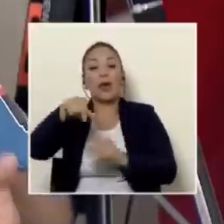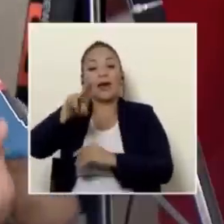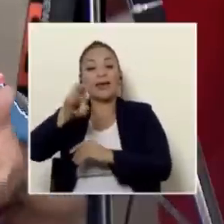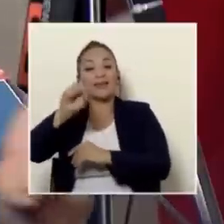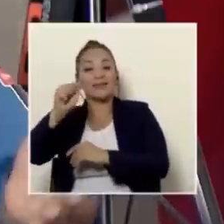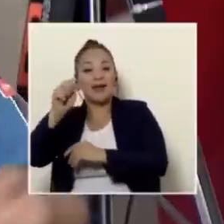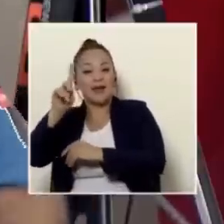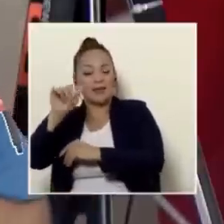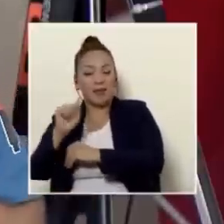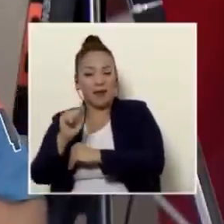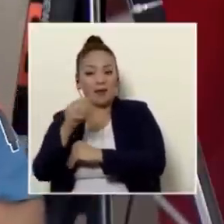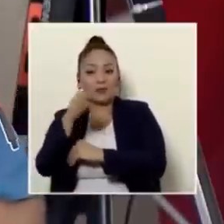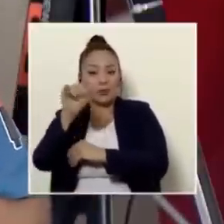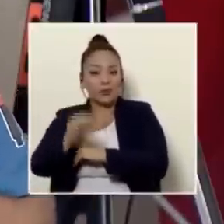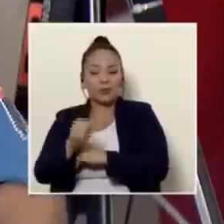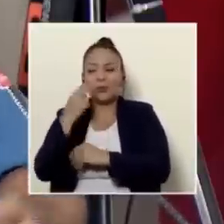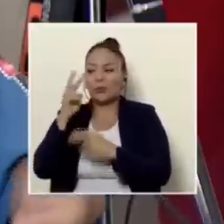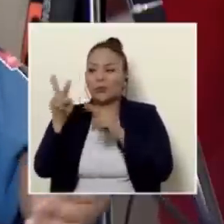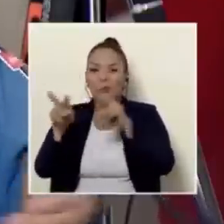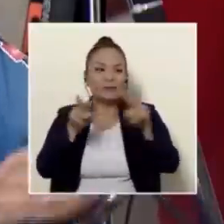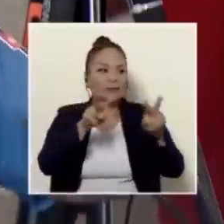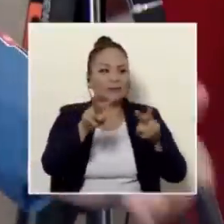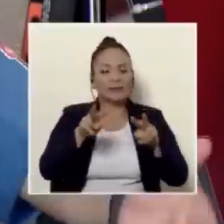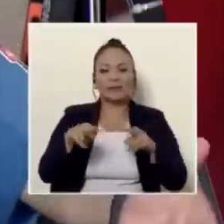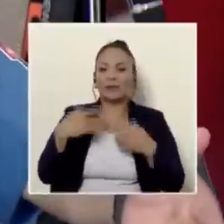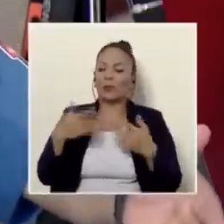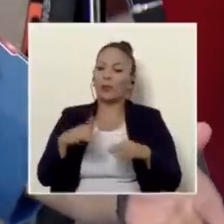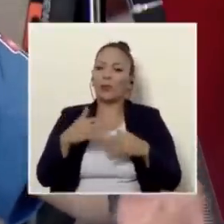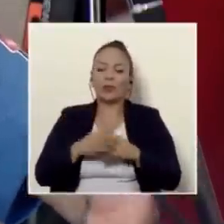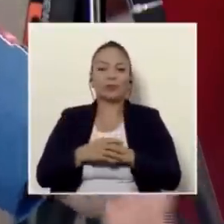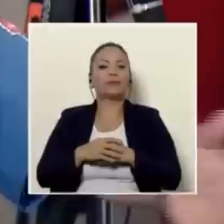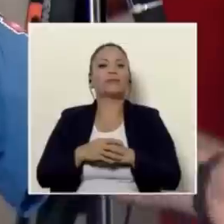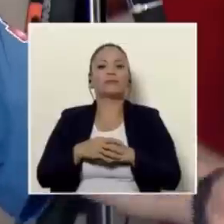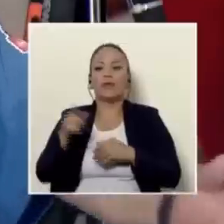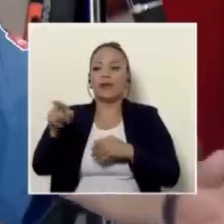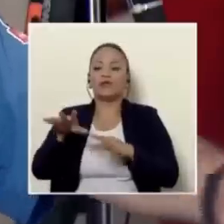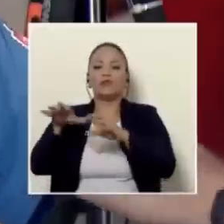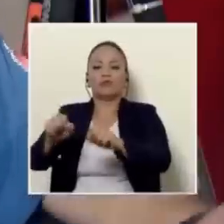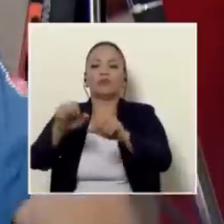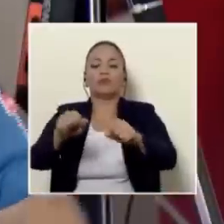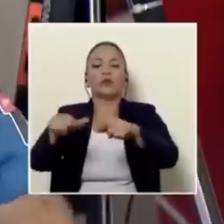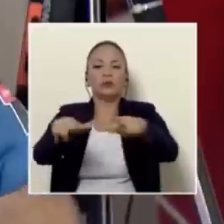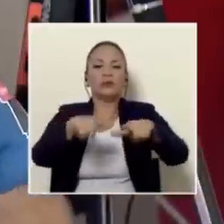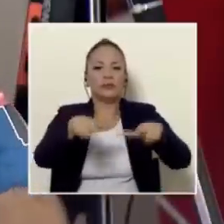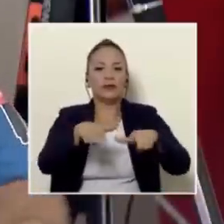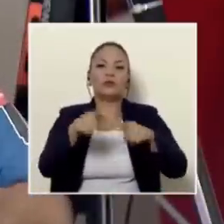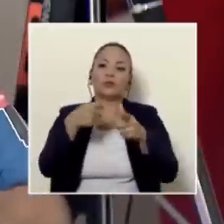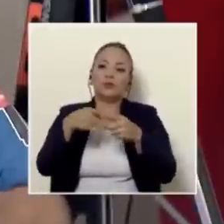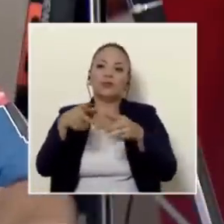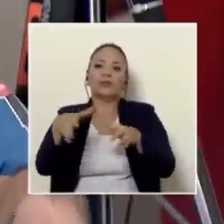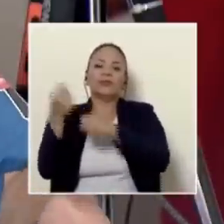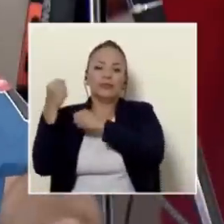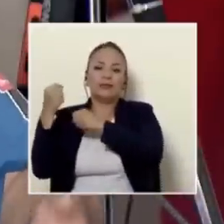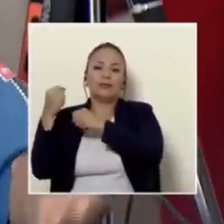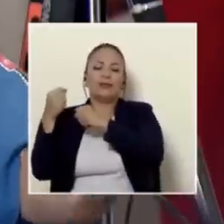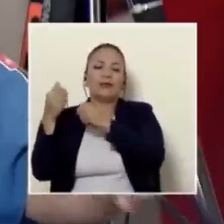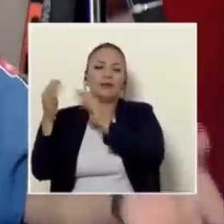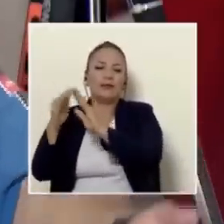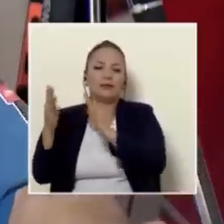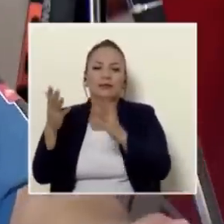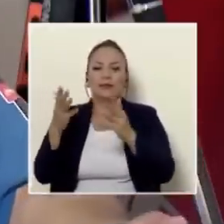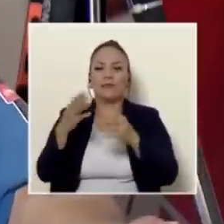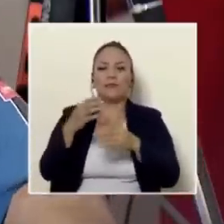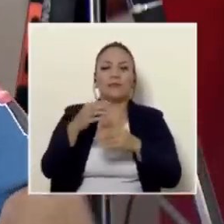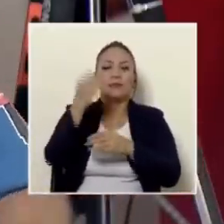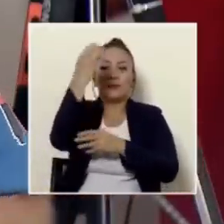ejemplo, en todas las esquinas los ve uno, hasta desalojos porque han tenido que invadir algunos terrenos para vivir. Piden en los